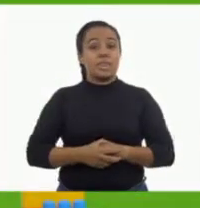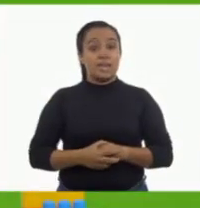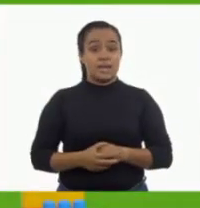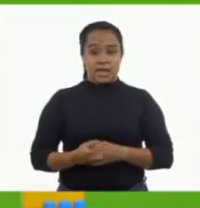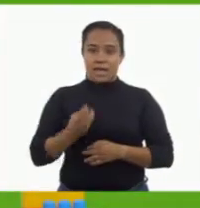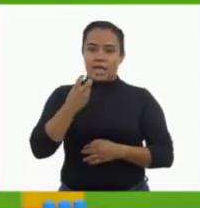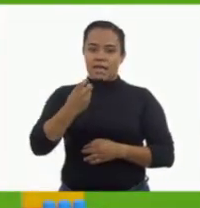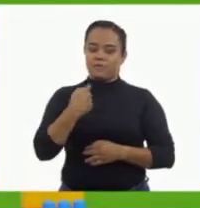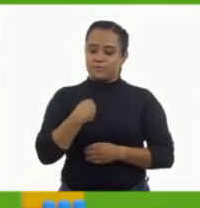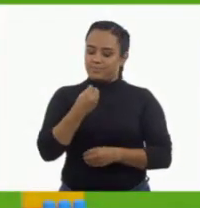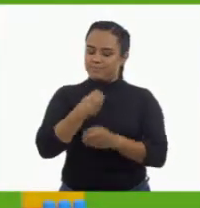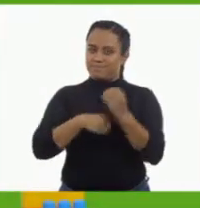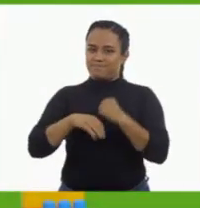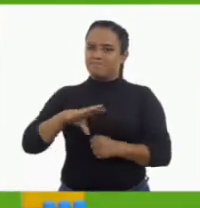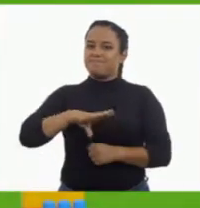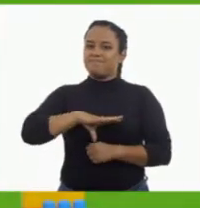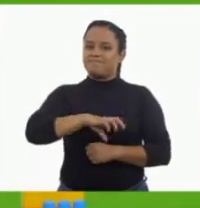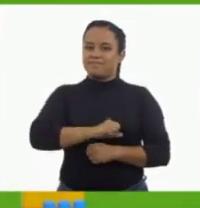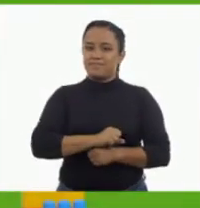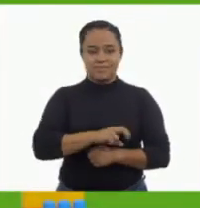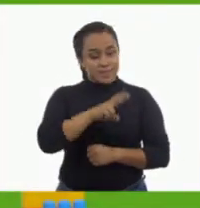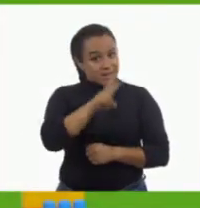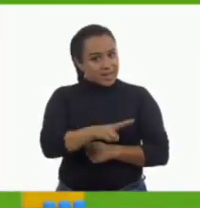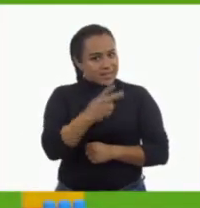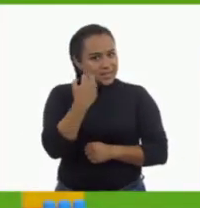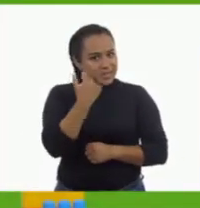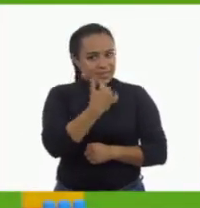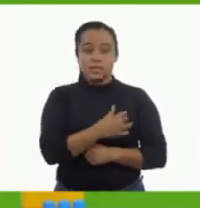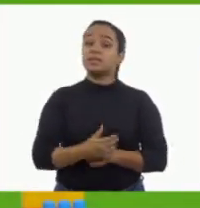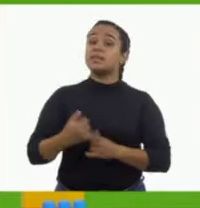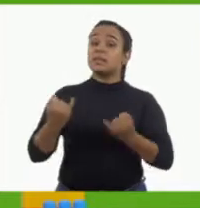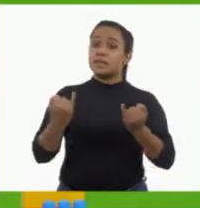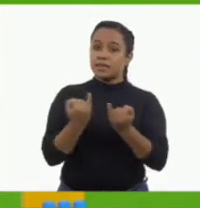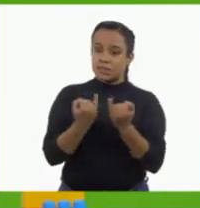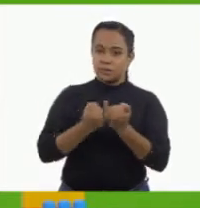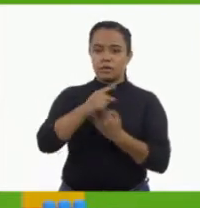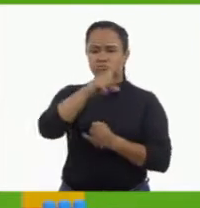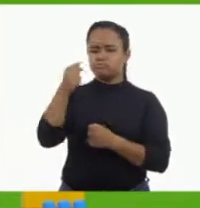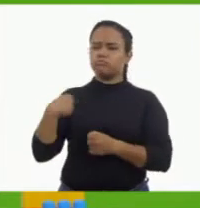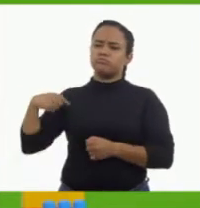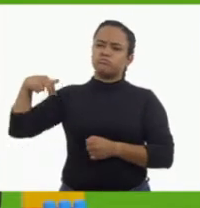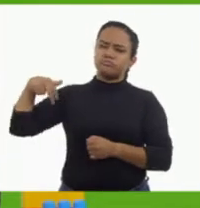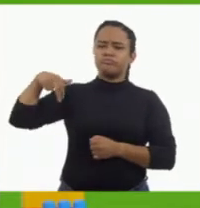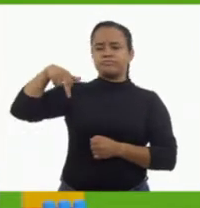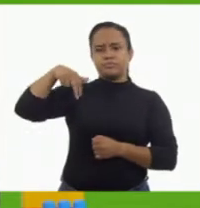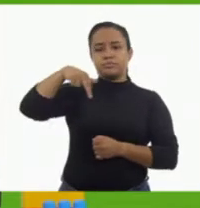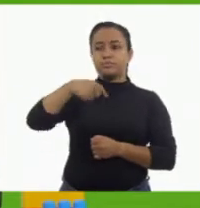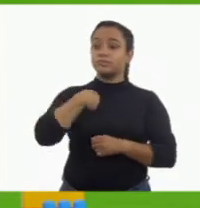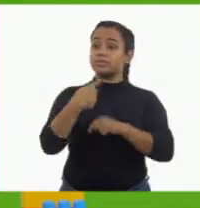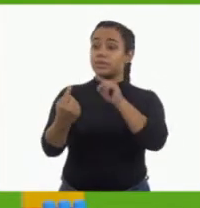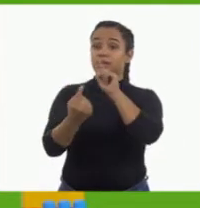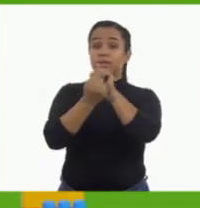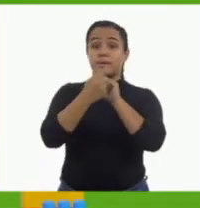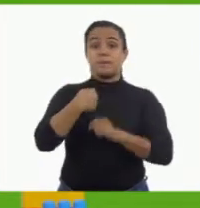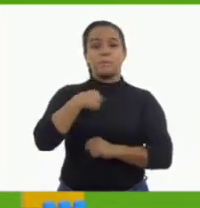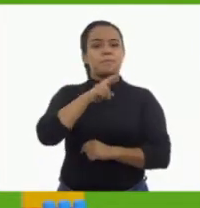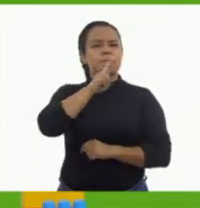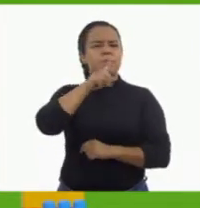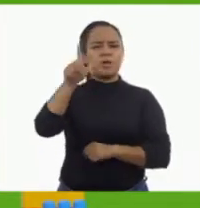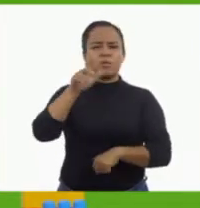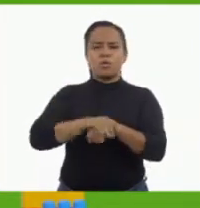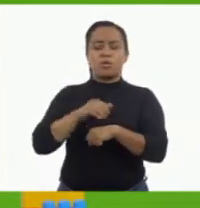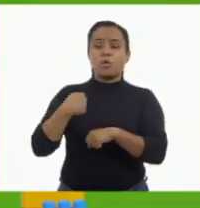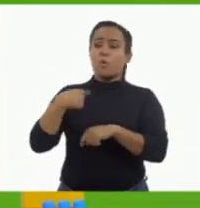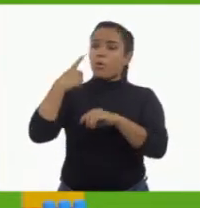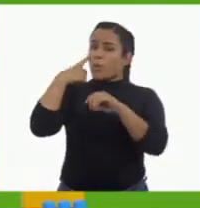es una de mis comidas favoritas. ¡Qué rico! Y luego, camino hacia acá, me encontré con mi mejor amiga, a la